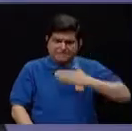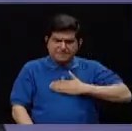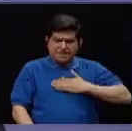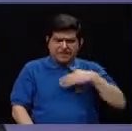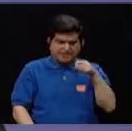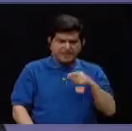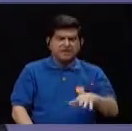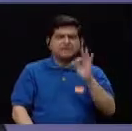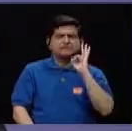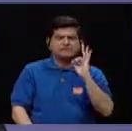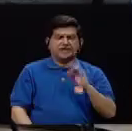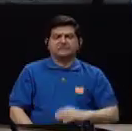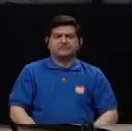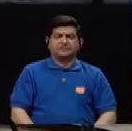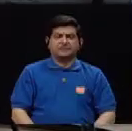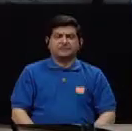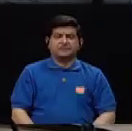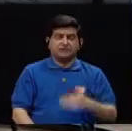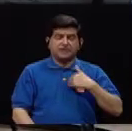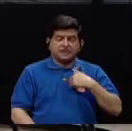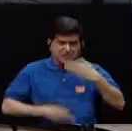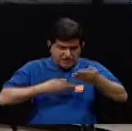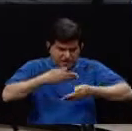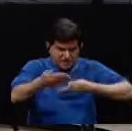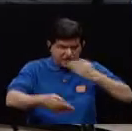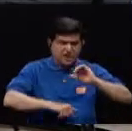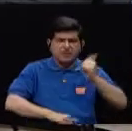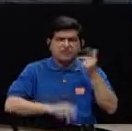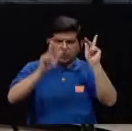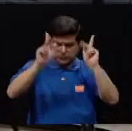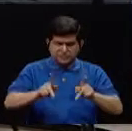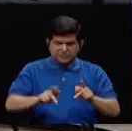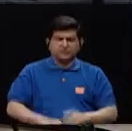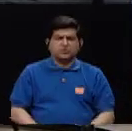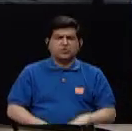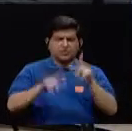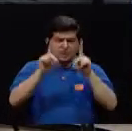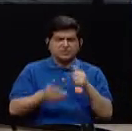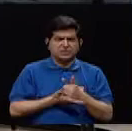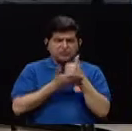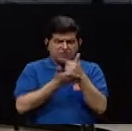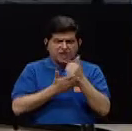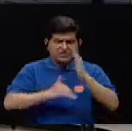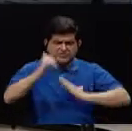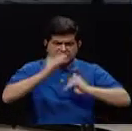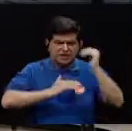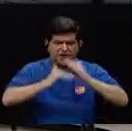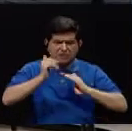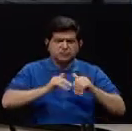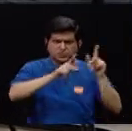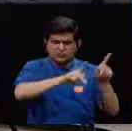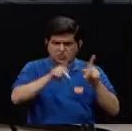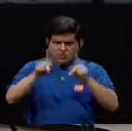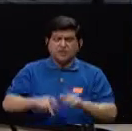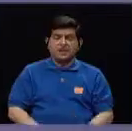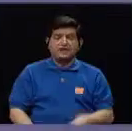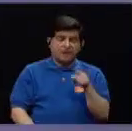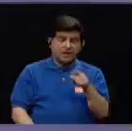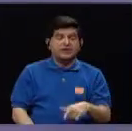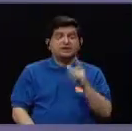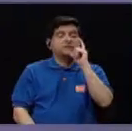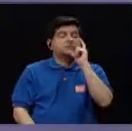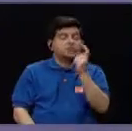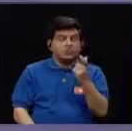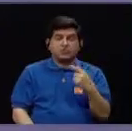mí es lo que está bien hacer, ¿no? Y tener retroalimentación de otras personas. ¿Hay personas que te ayudan a construir los personajes? Bueno, en eso,